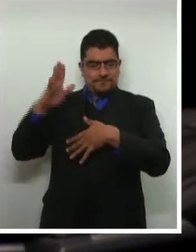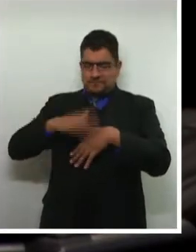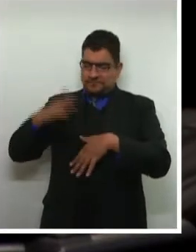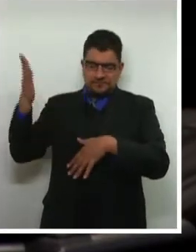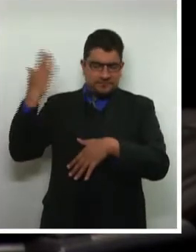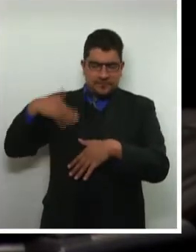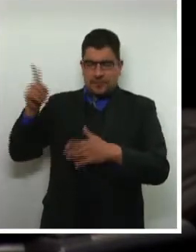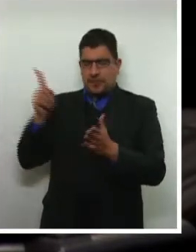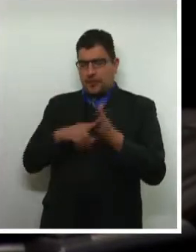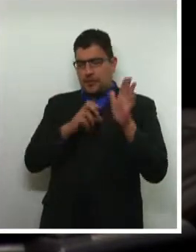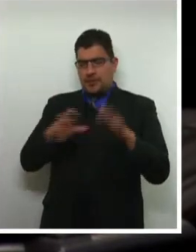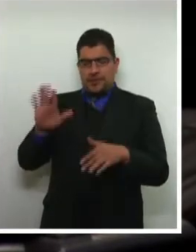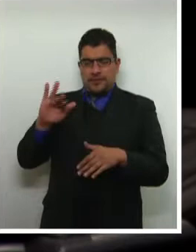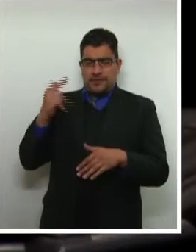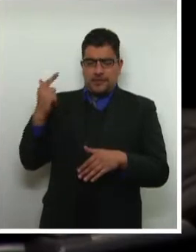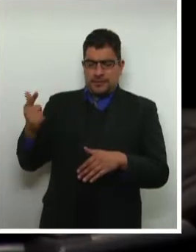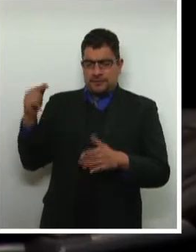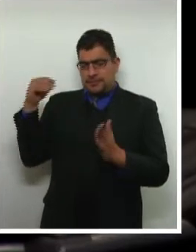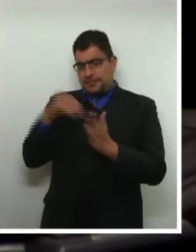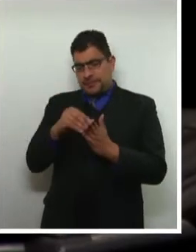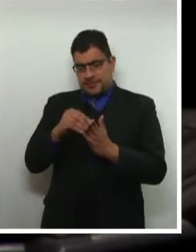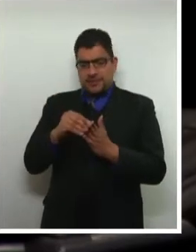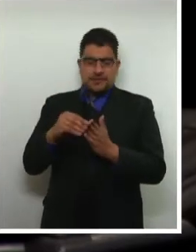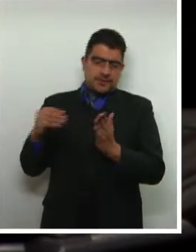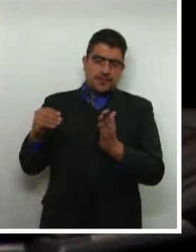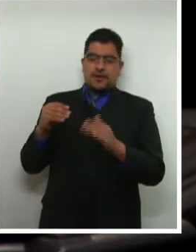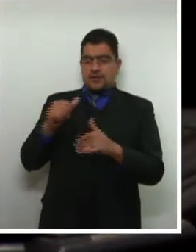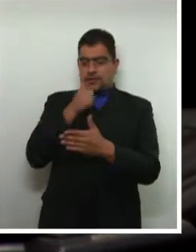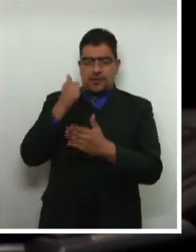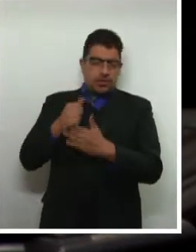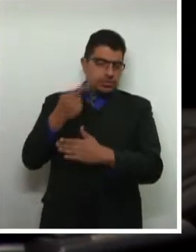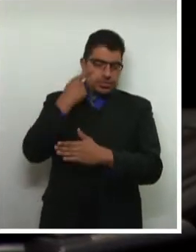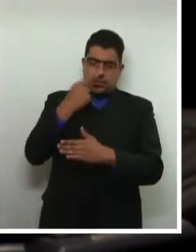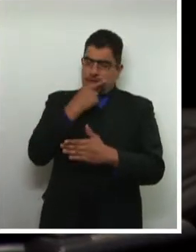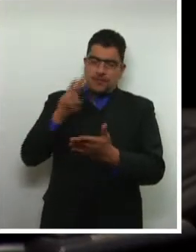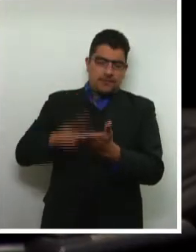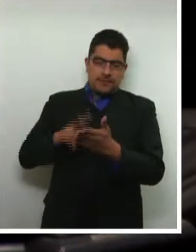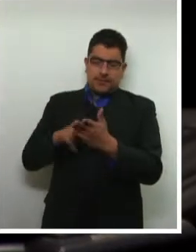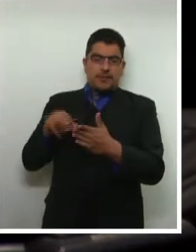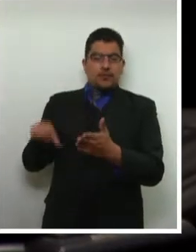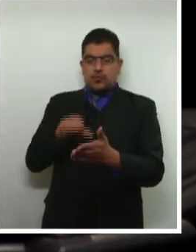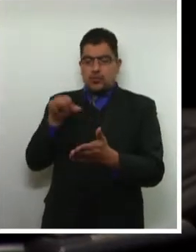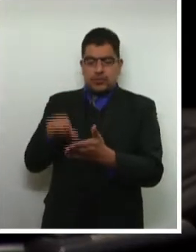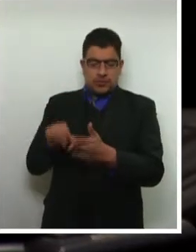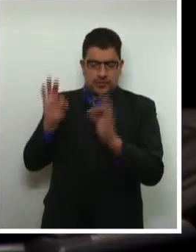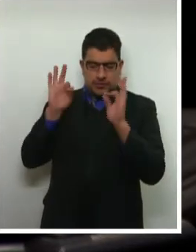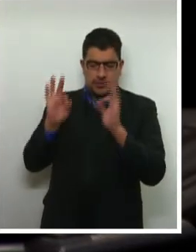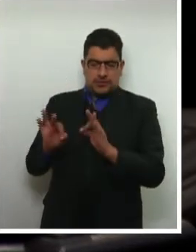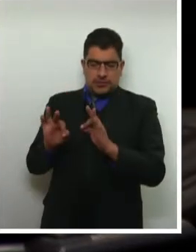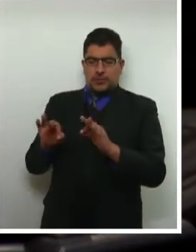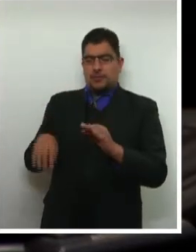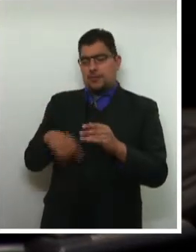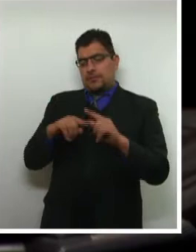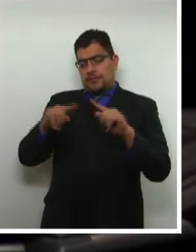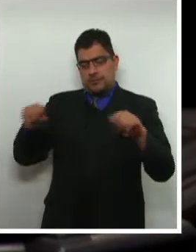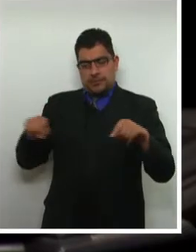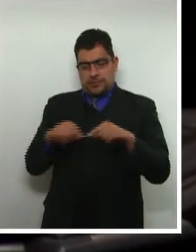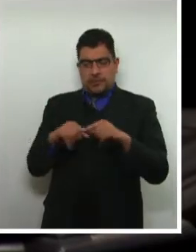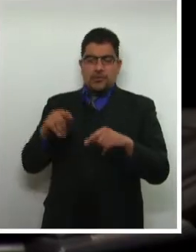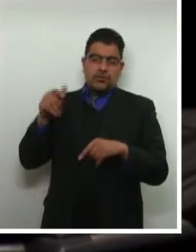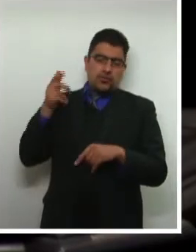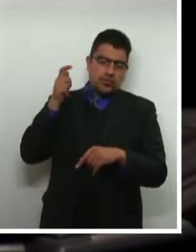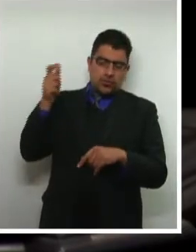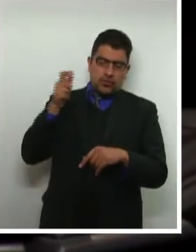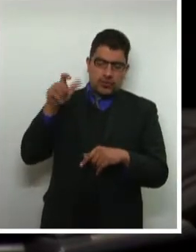1987 fue considerada ciudad patrimonio gracias a su centro histórico y a su Parque Nacional